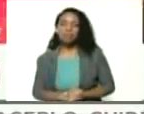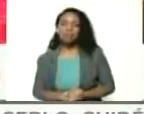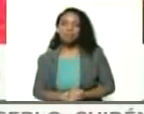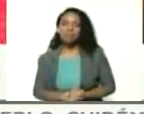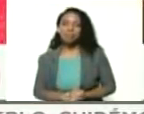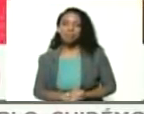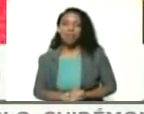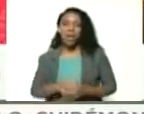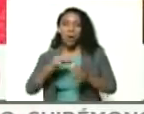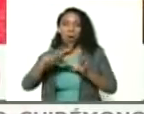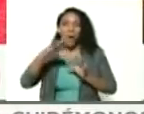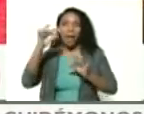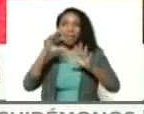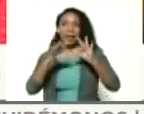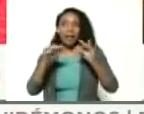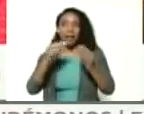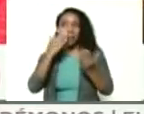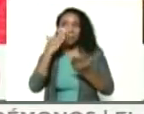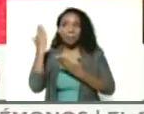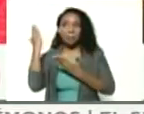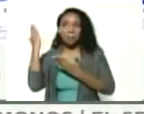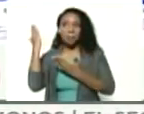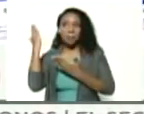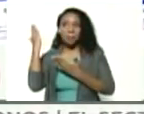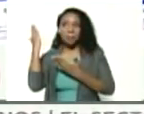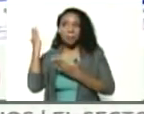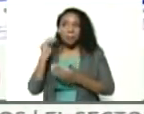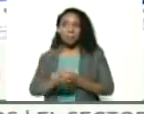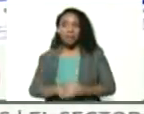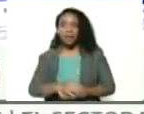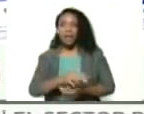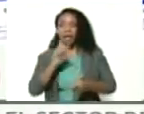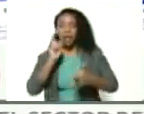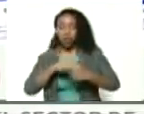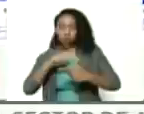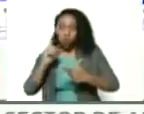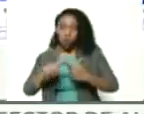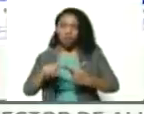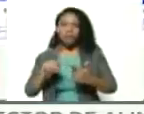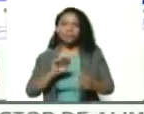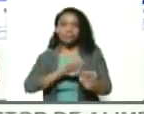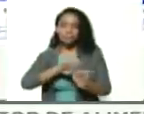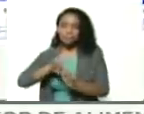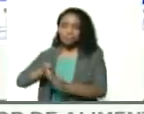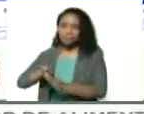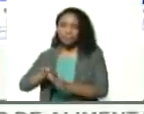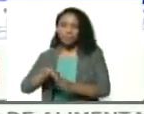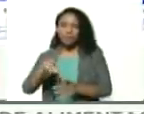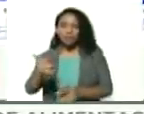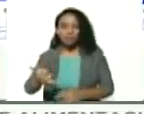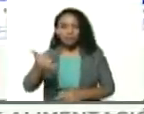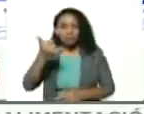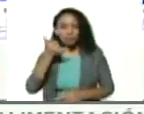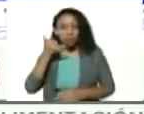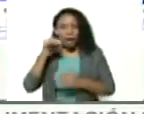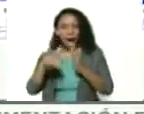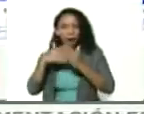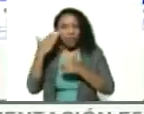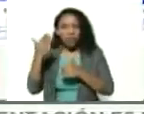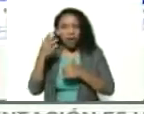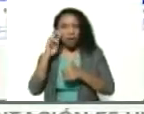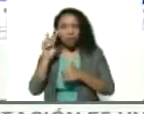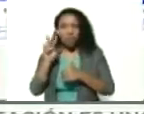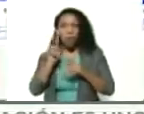Con la estrella. Correcto. Entonces, aquí me está llamando alguien del exterior. Estoy